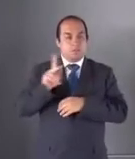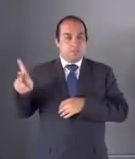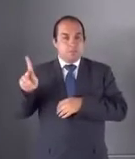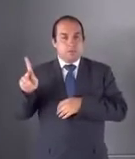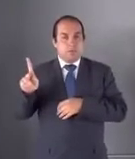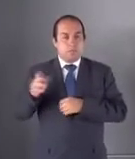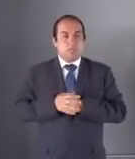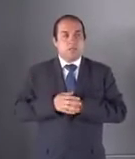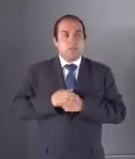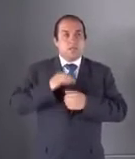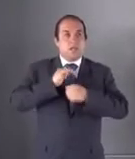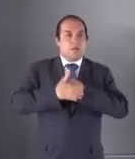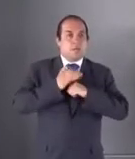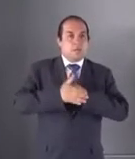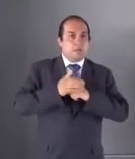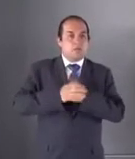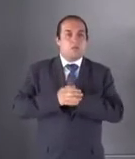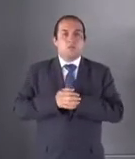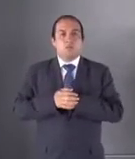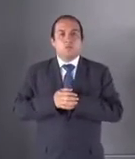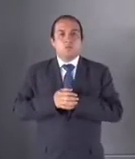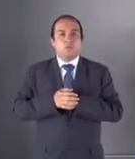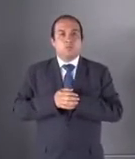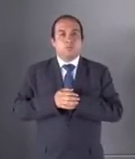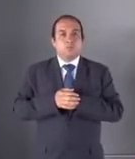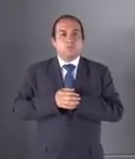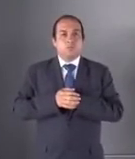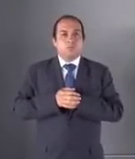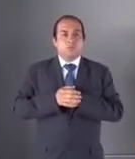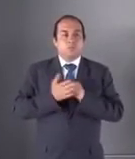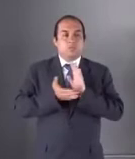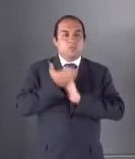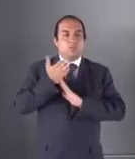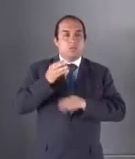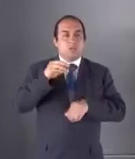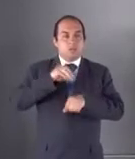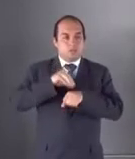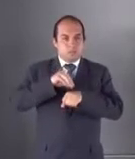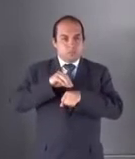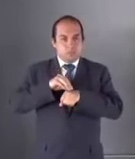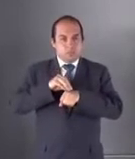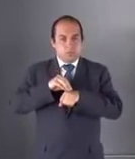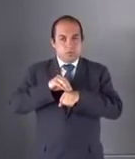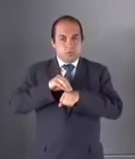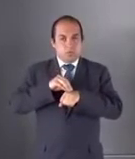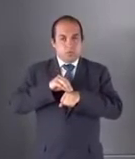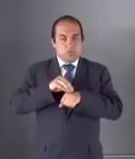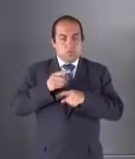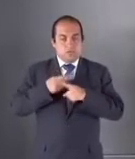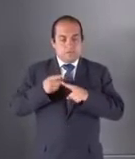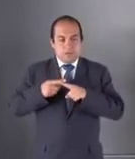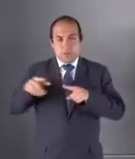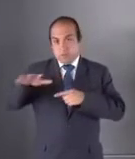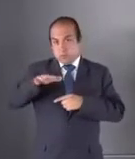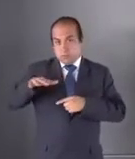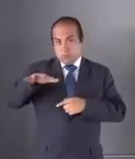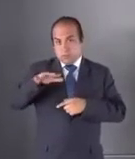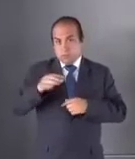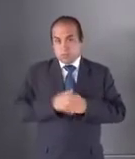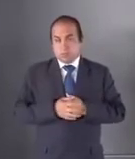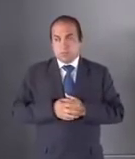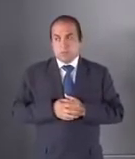concluidas las cimentaciones y están ya colocados los prefabricados de varias columnas y varias traves.